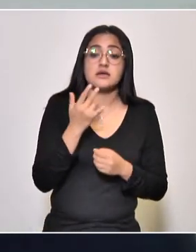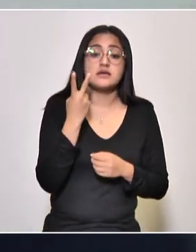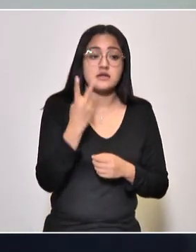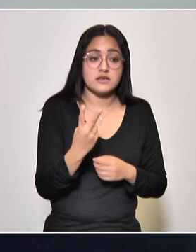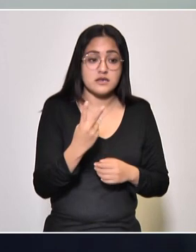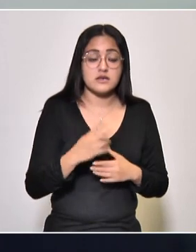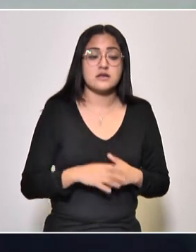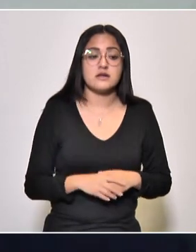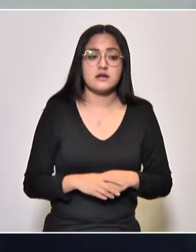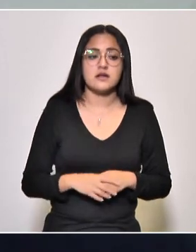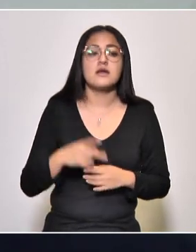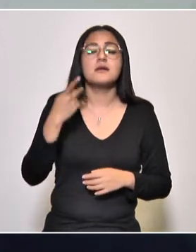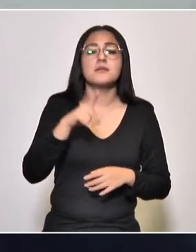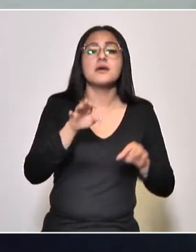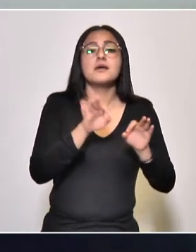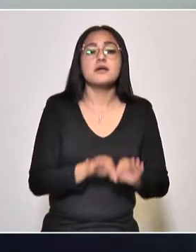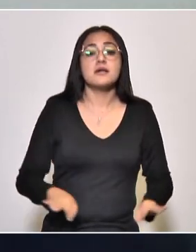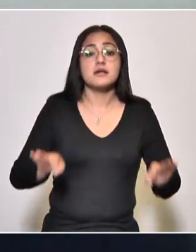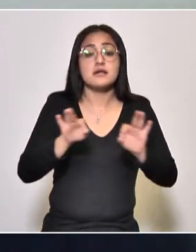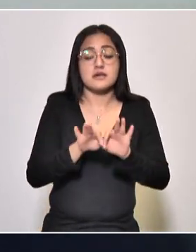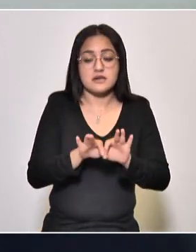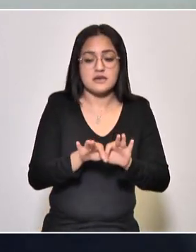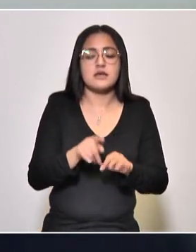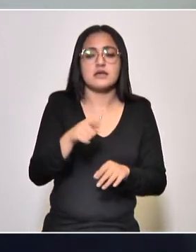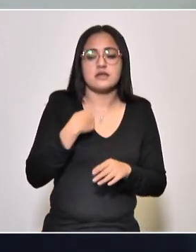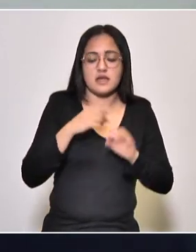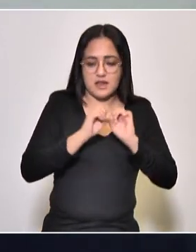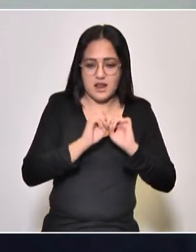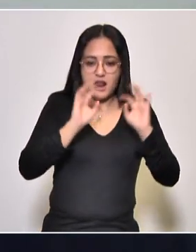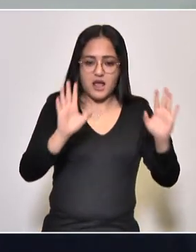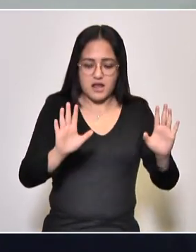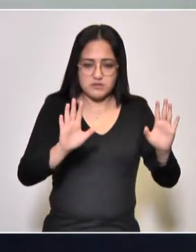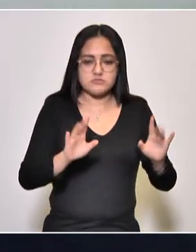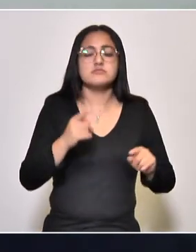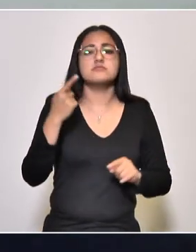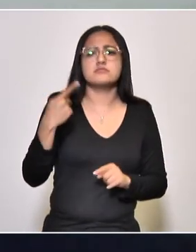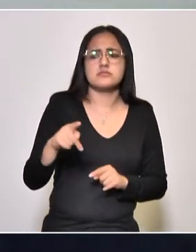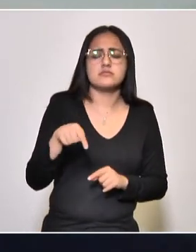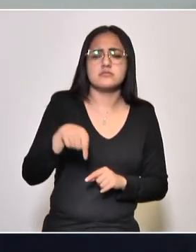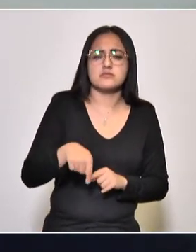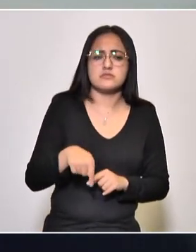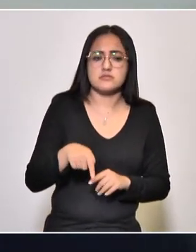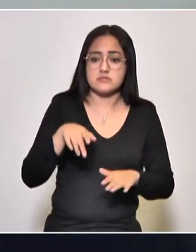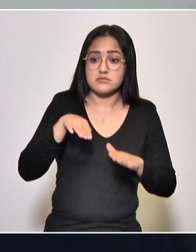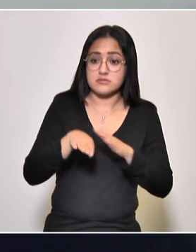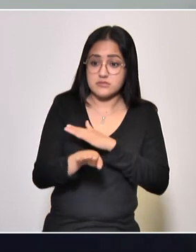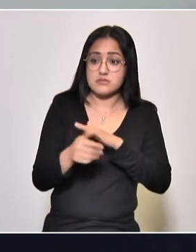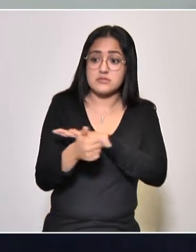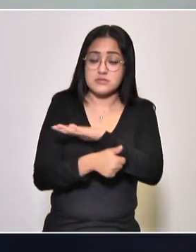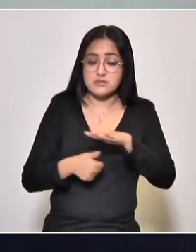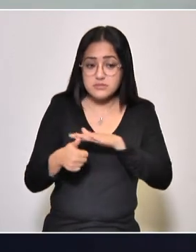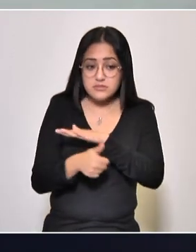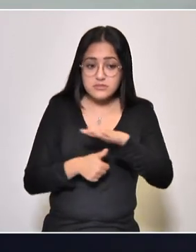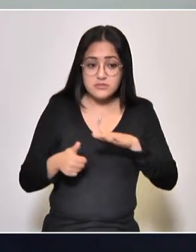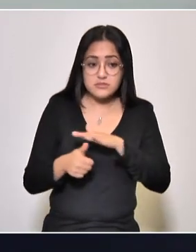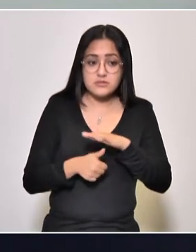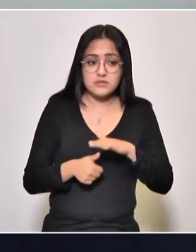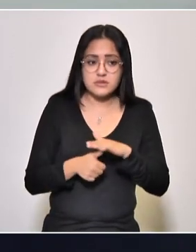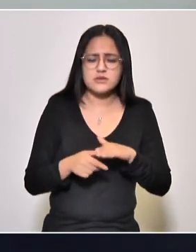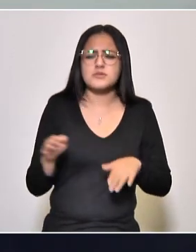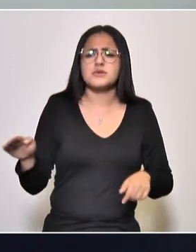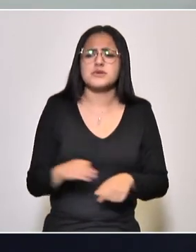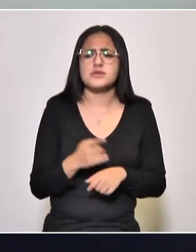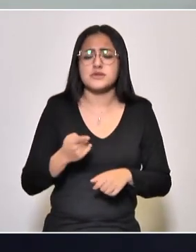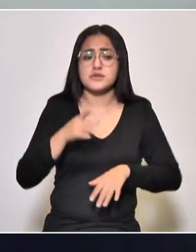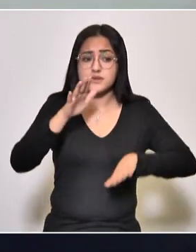52. Pero es importante aclarar que este confinamiento y esta modalidad,